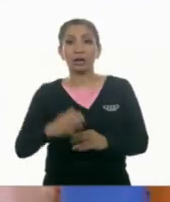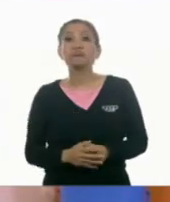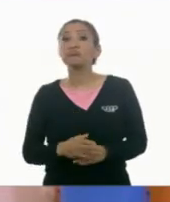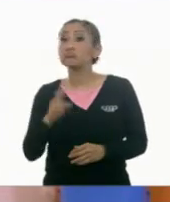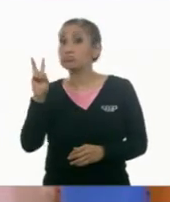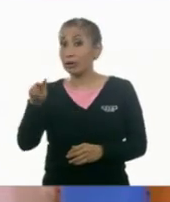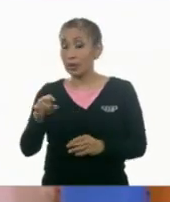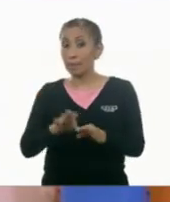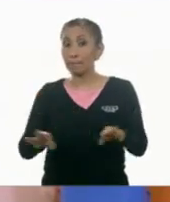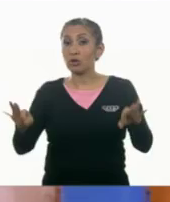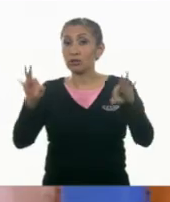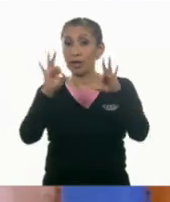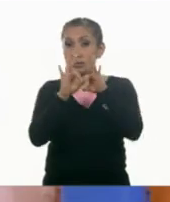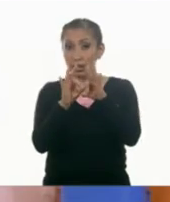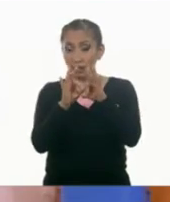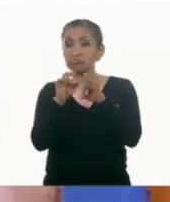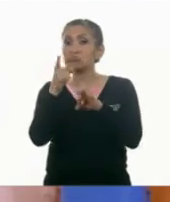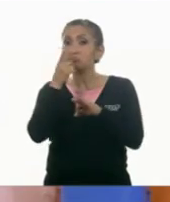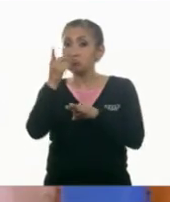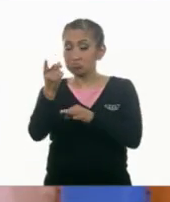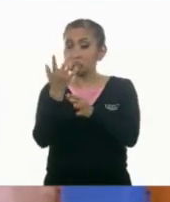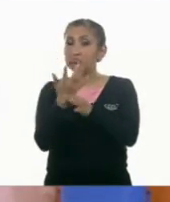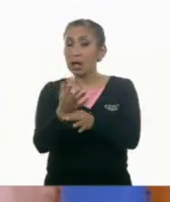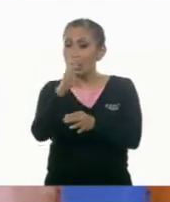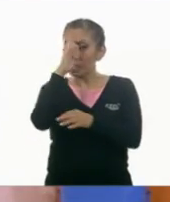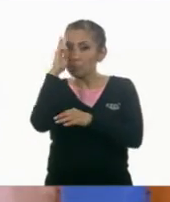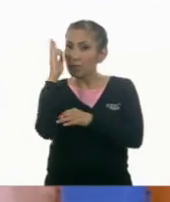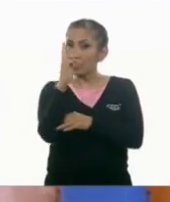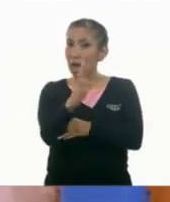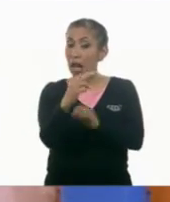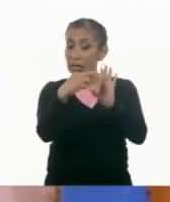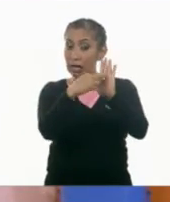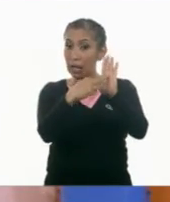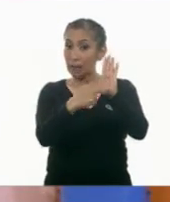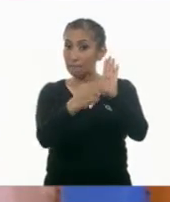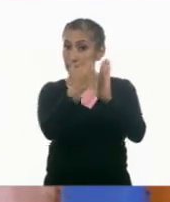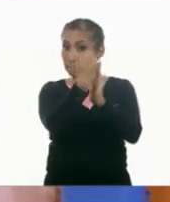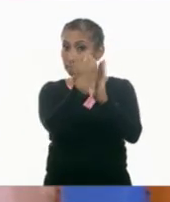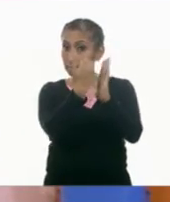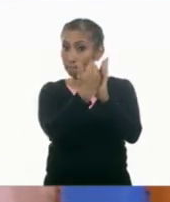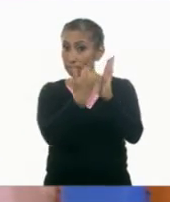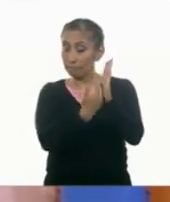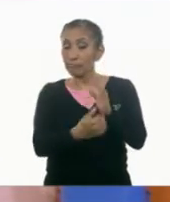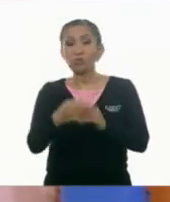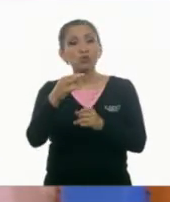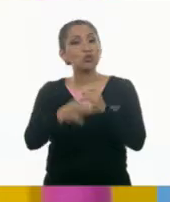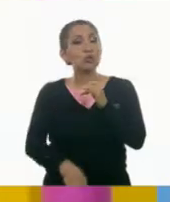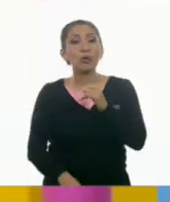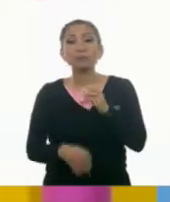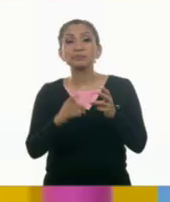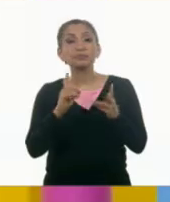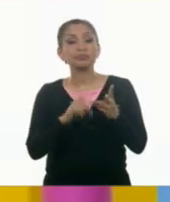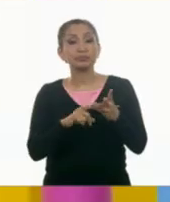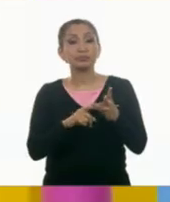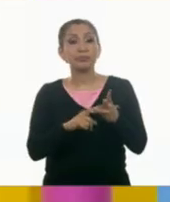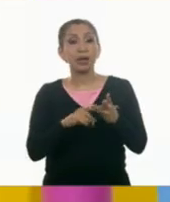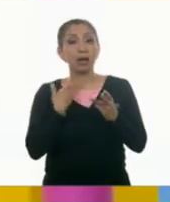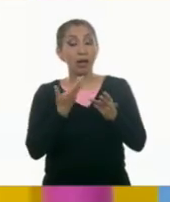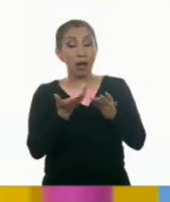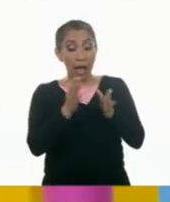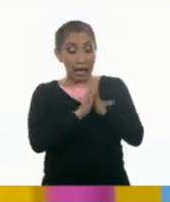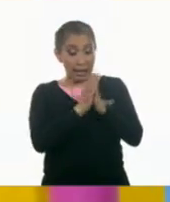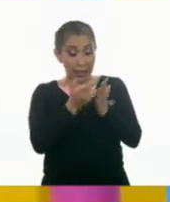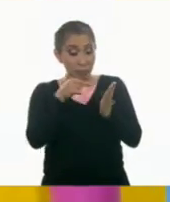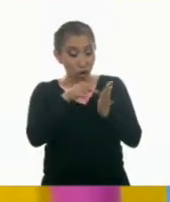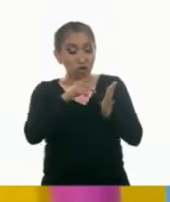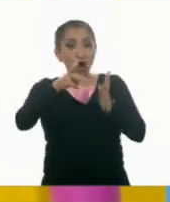muy importante. Otra vez, lo que habías dicho, respetar el reglamento. Y finalmente... acomodar los